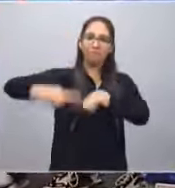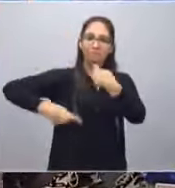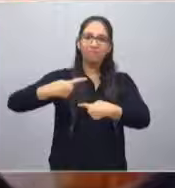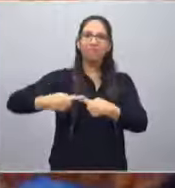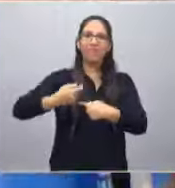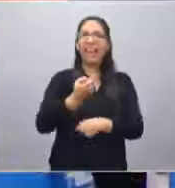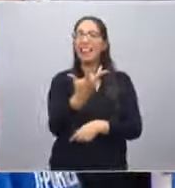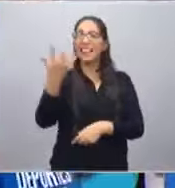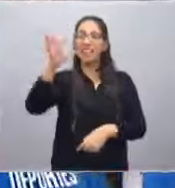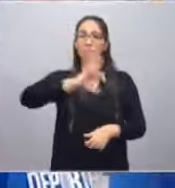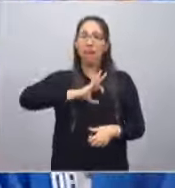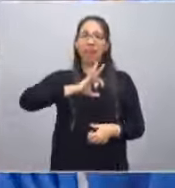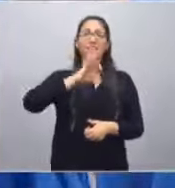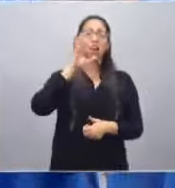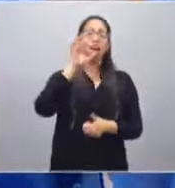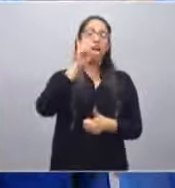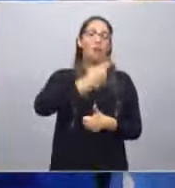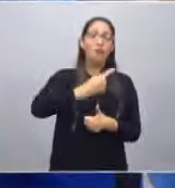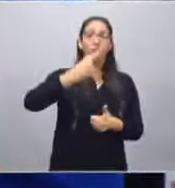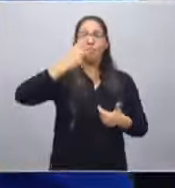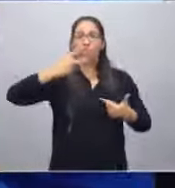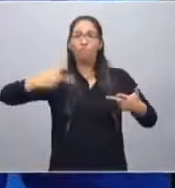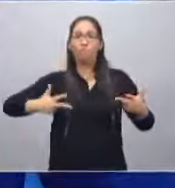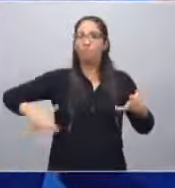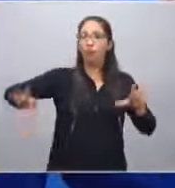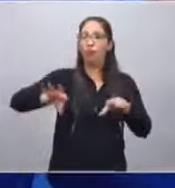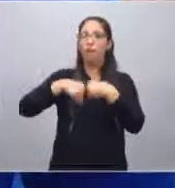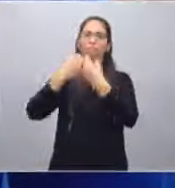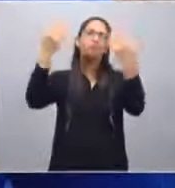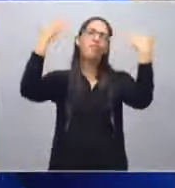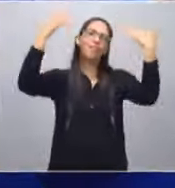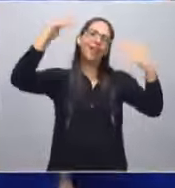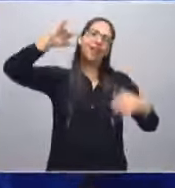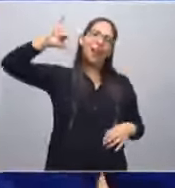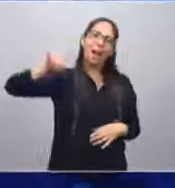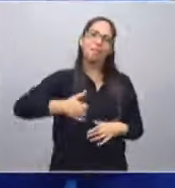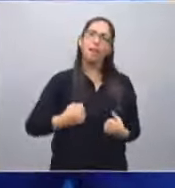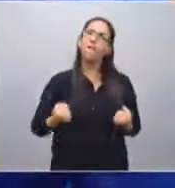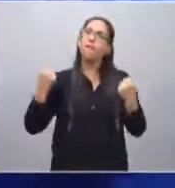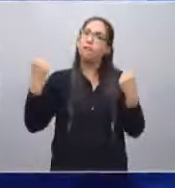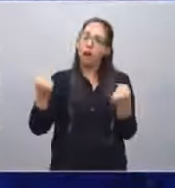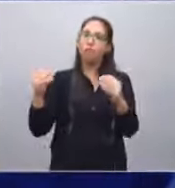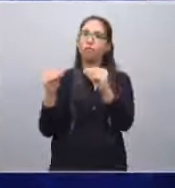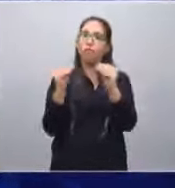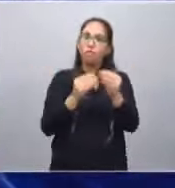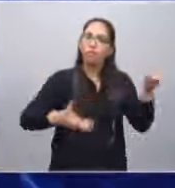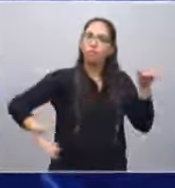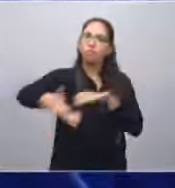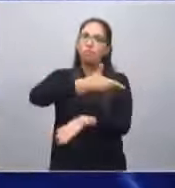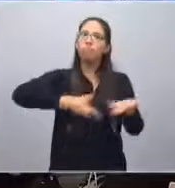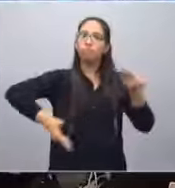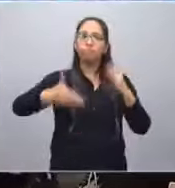cantidad de medallas de oro felicitaciones campeones por el esfuerzo el compañerismo